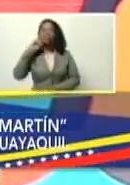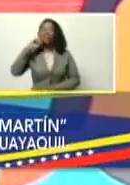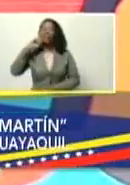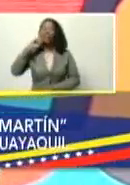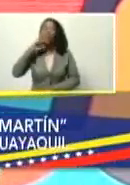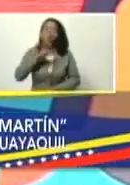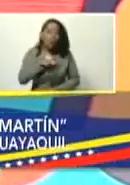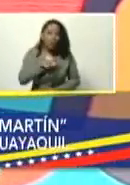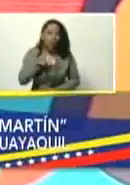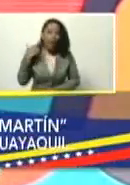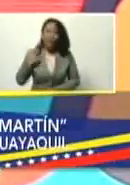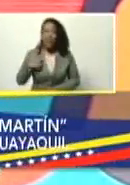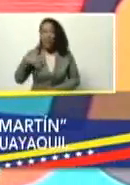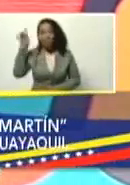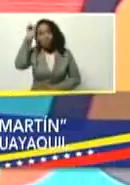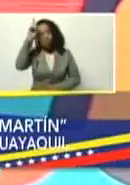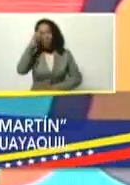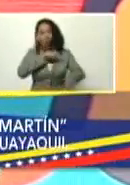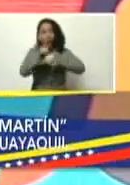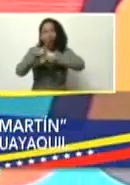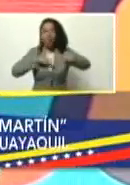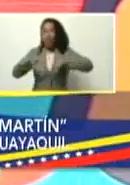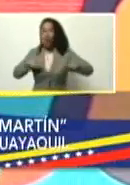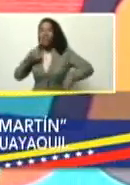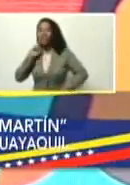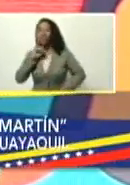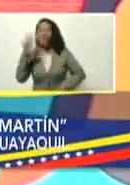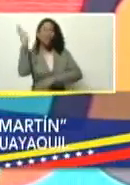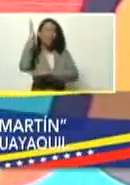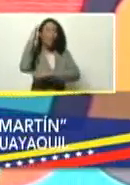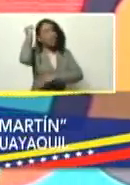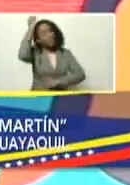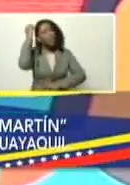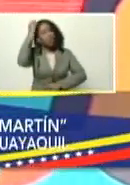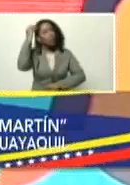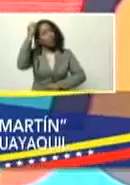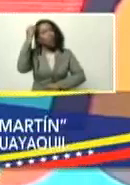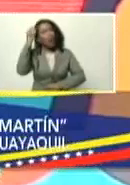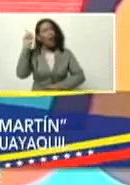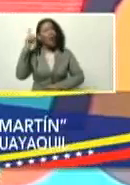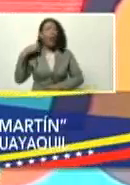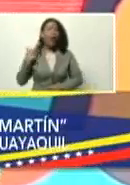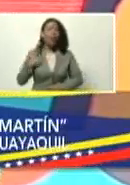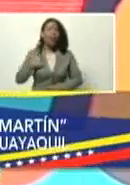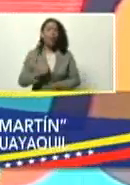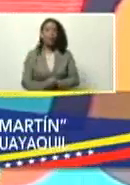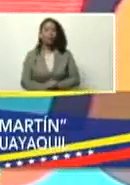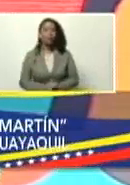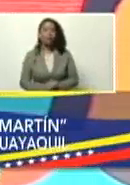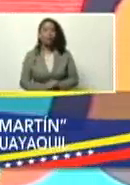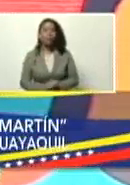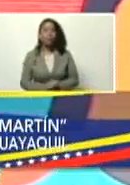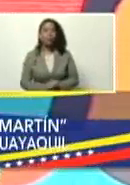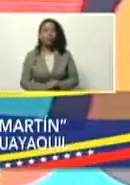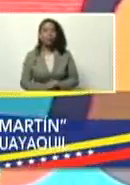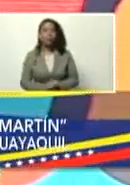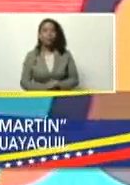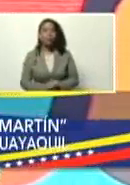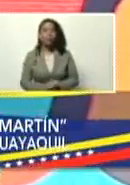historiadora argentina, docente y coordinadora del área de Historia del Foro de Pensamiento Crítico en Argentina.